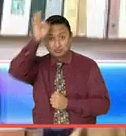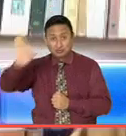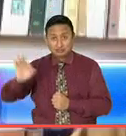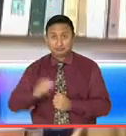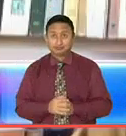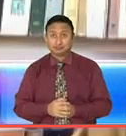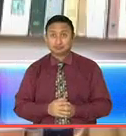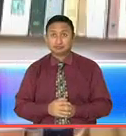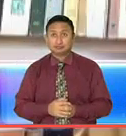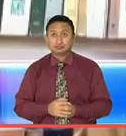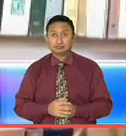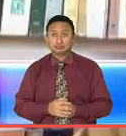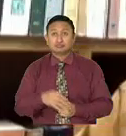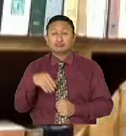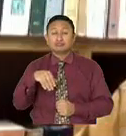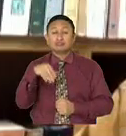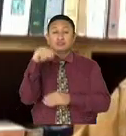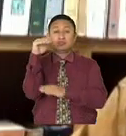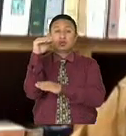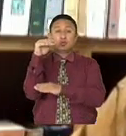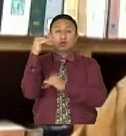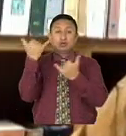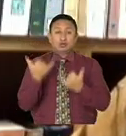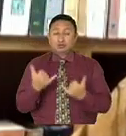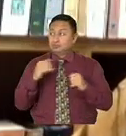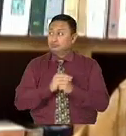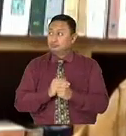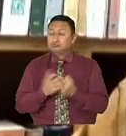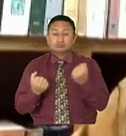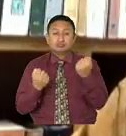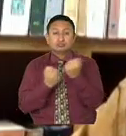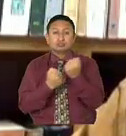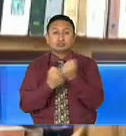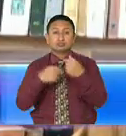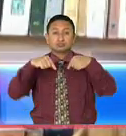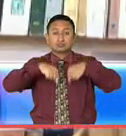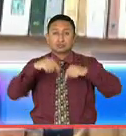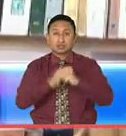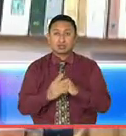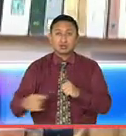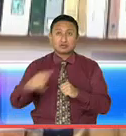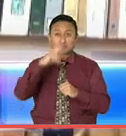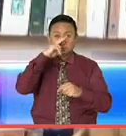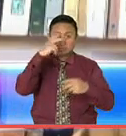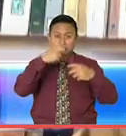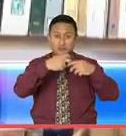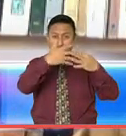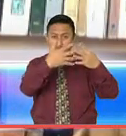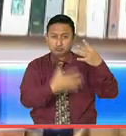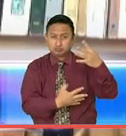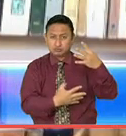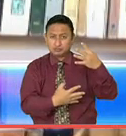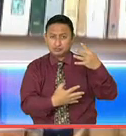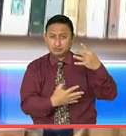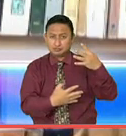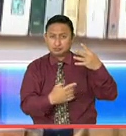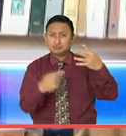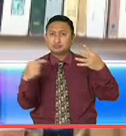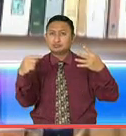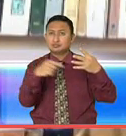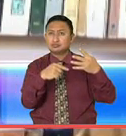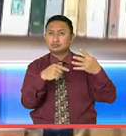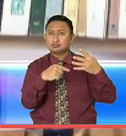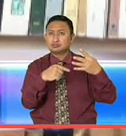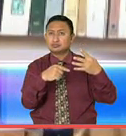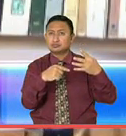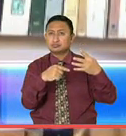Estado ecuatoriano está procurando fortalecer las características que imprime a